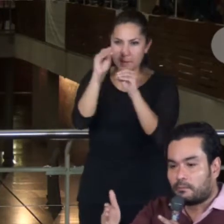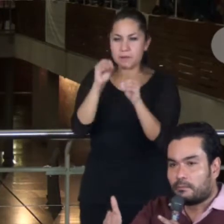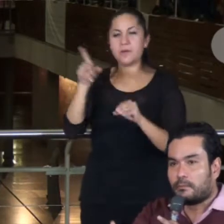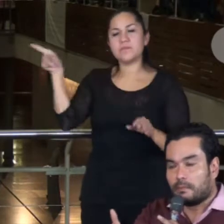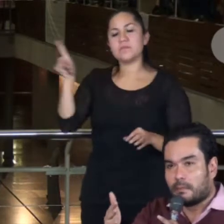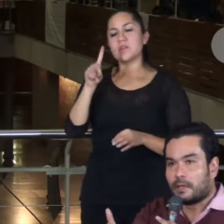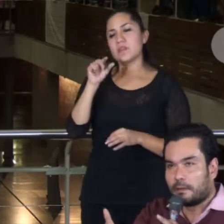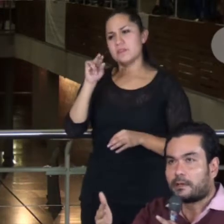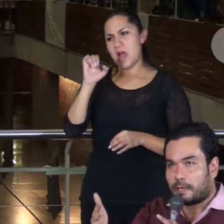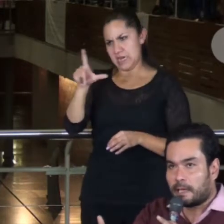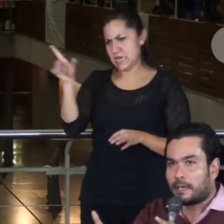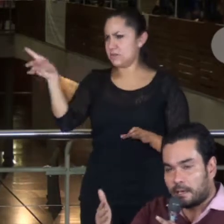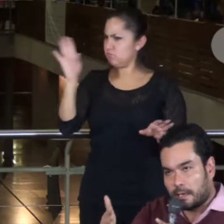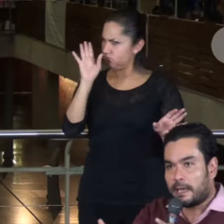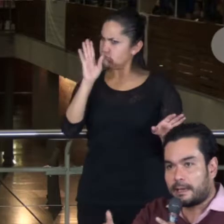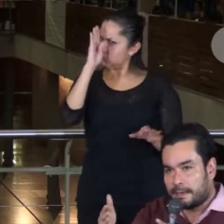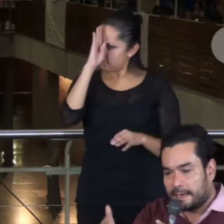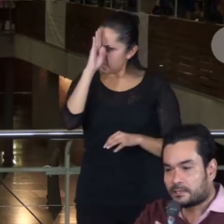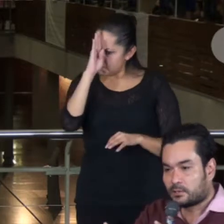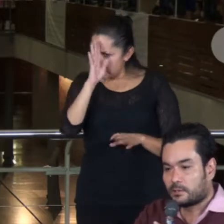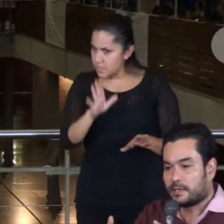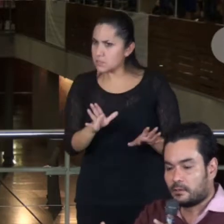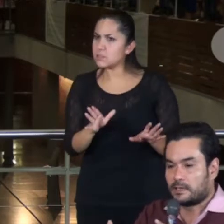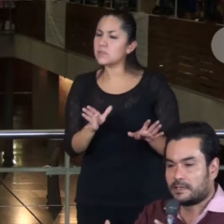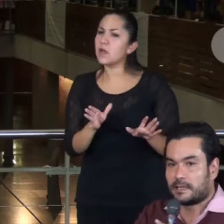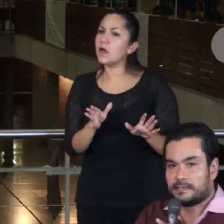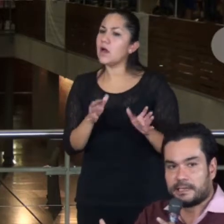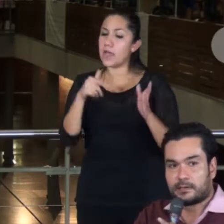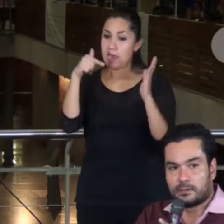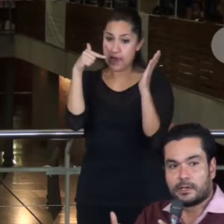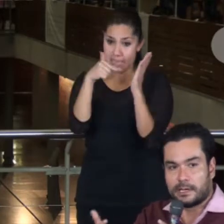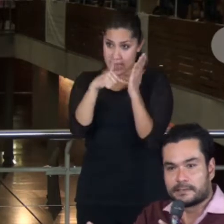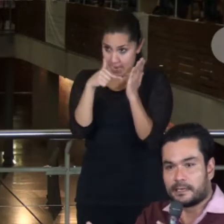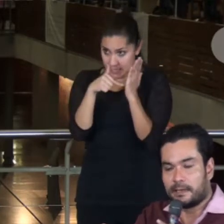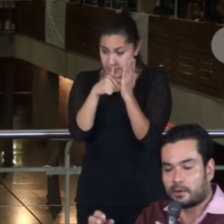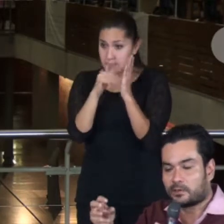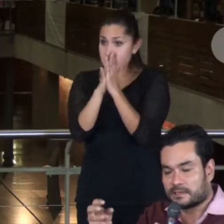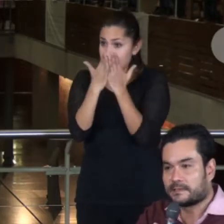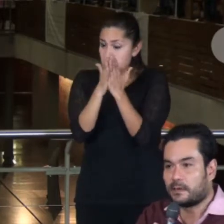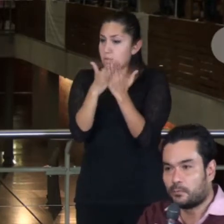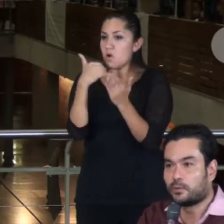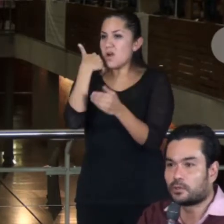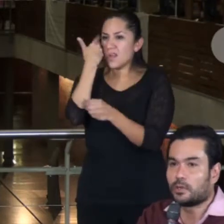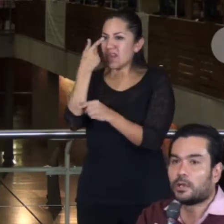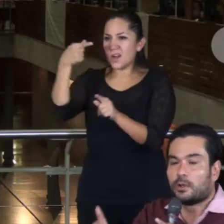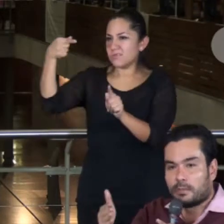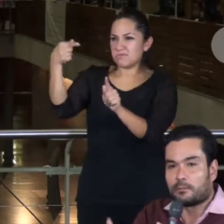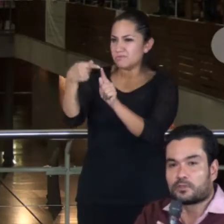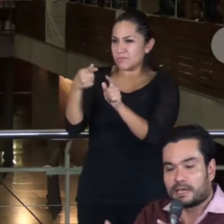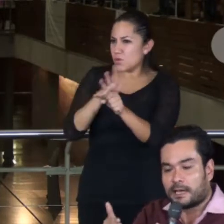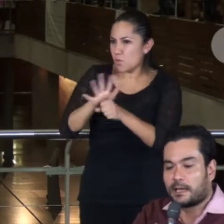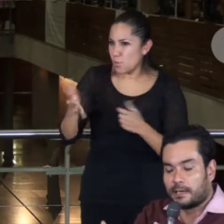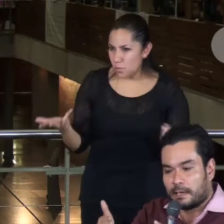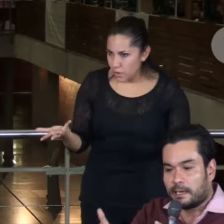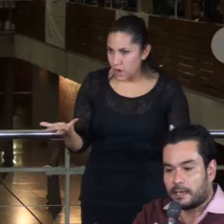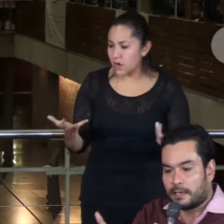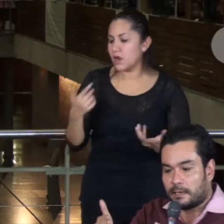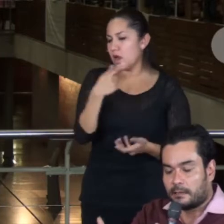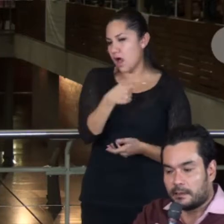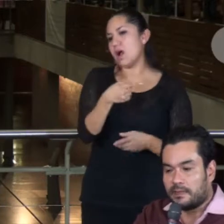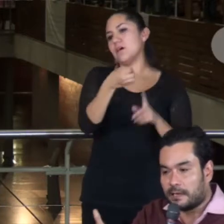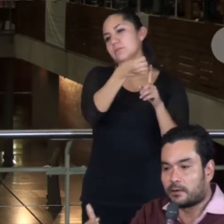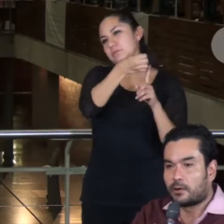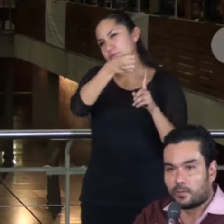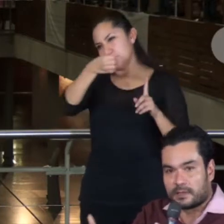ver esto es lo que se está diciendo en este libro es este es el punto vamos a